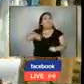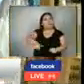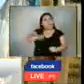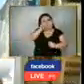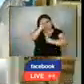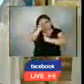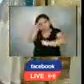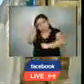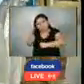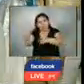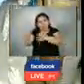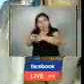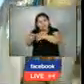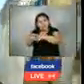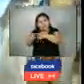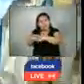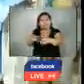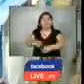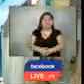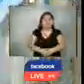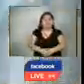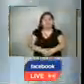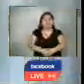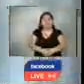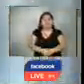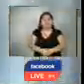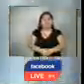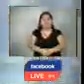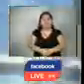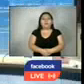a este importante sector de la población.